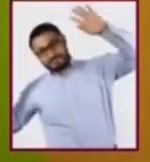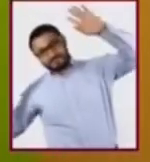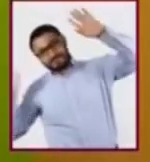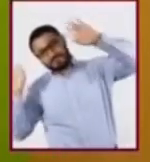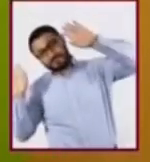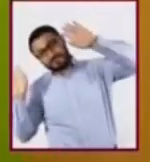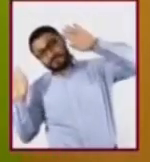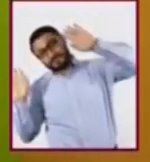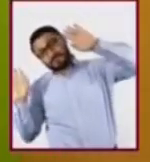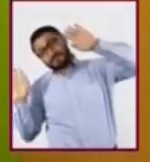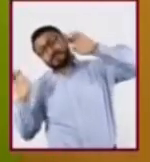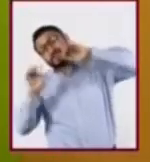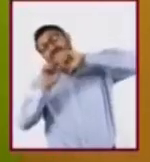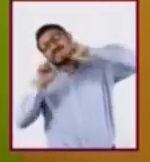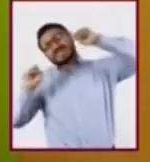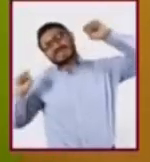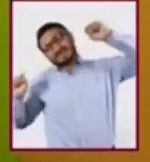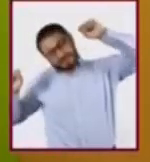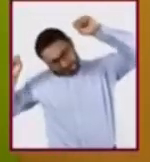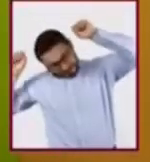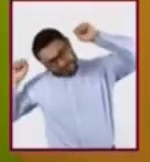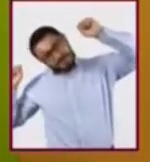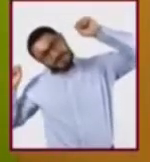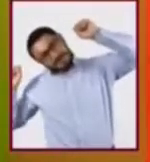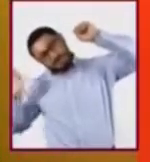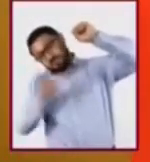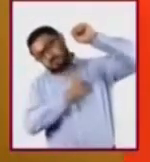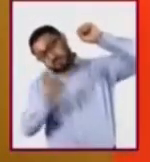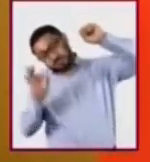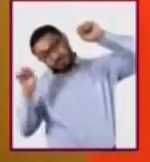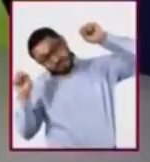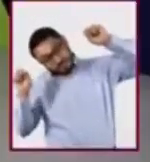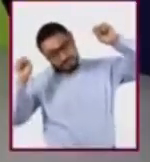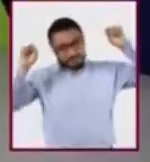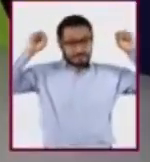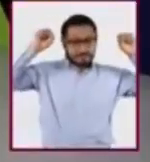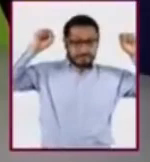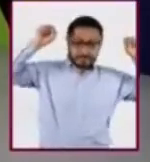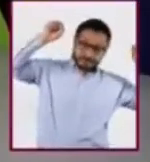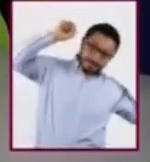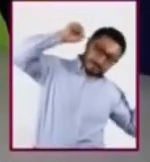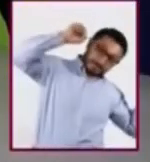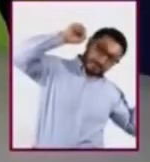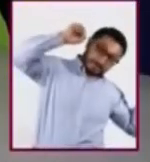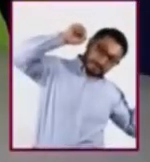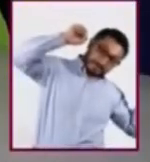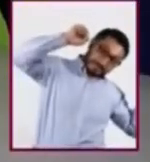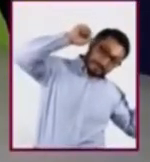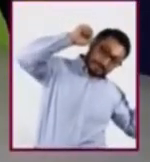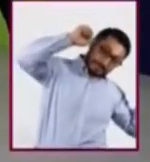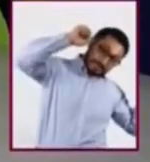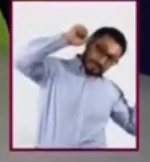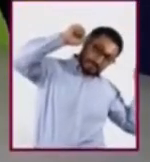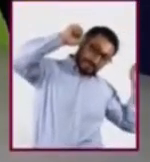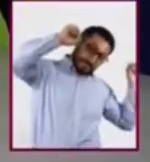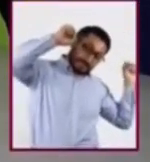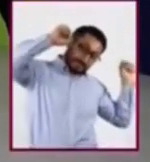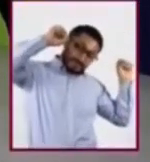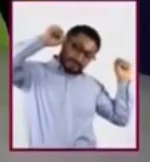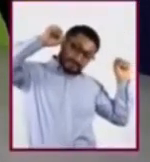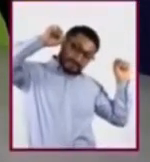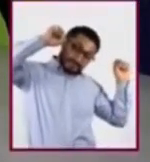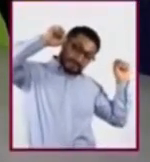Estirando lo más que pueda. Regreso. Vamos al otro. Estiramos. Lejos,